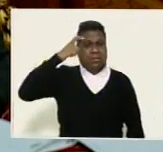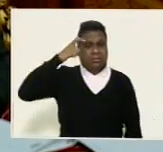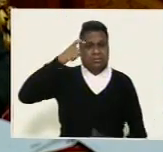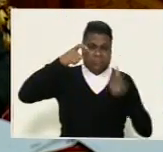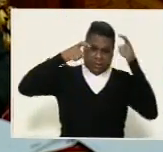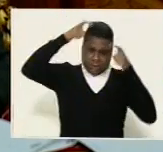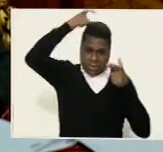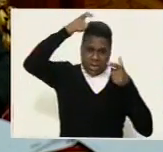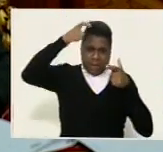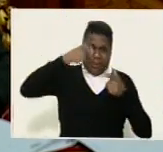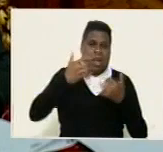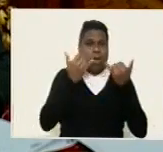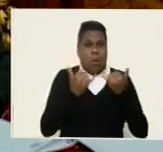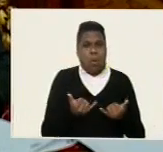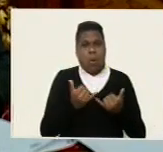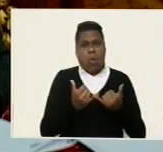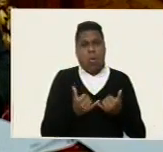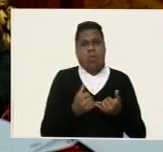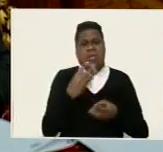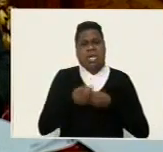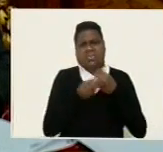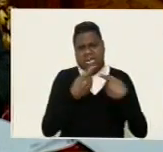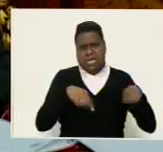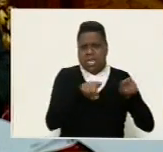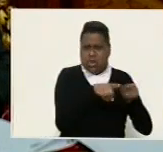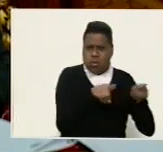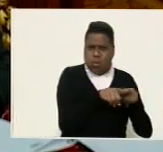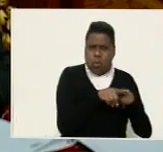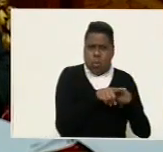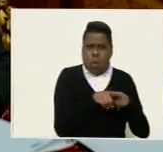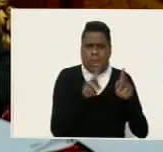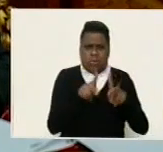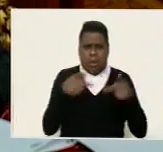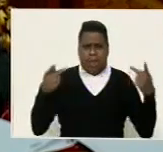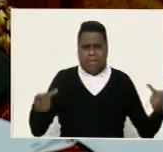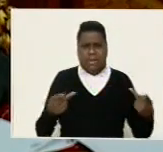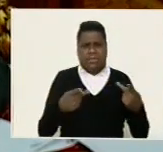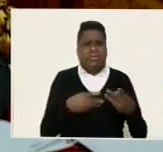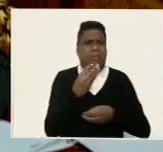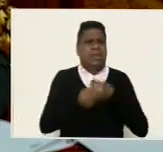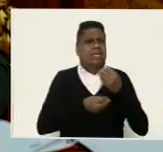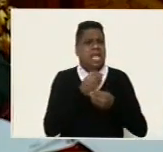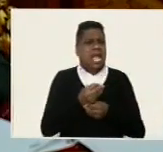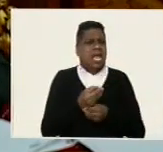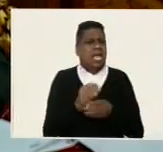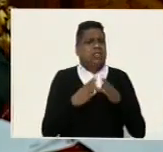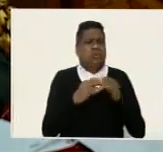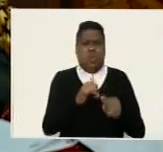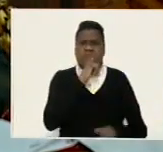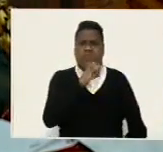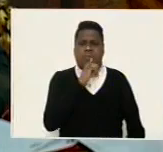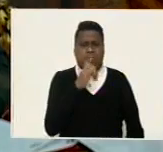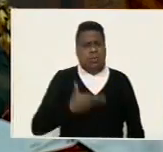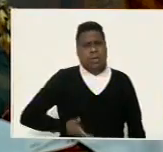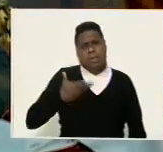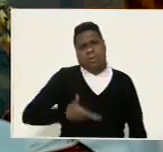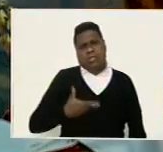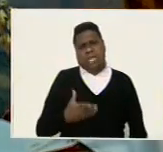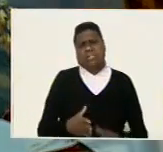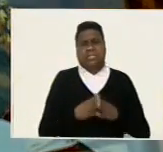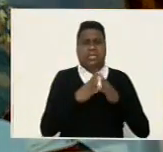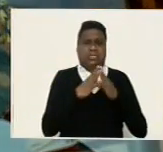de fundar un diario homónimo para que se constituya en Artillería del Pensamiento de las luchas por